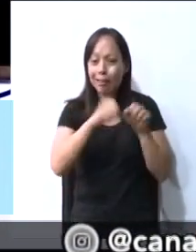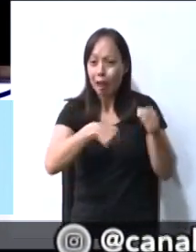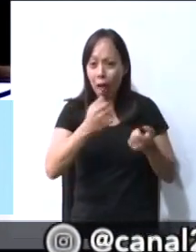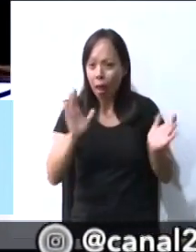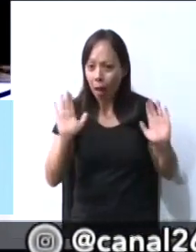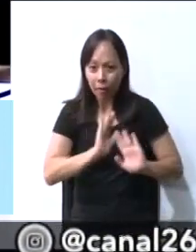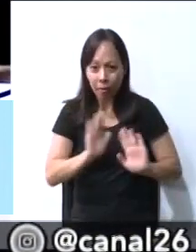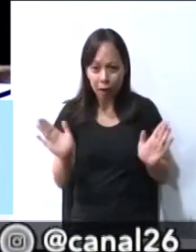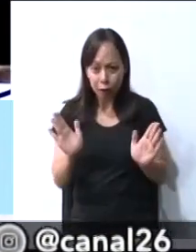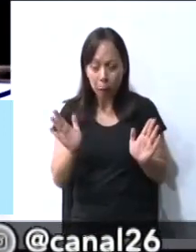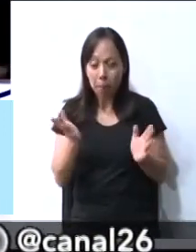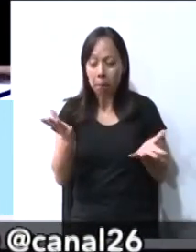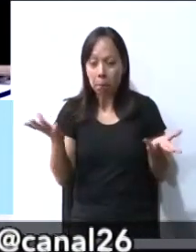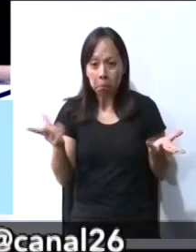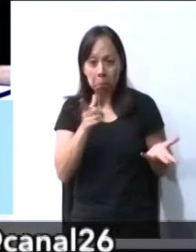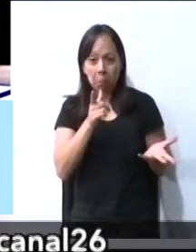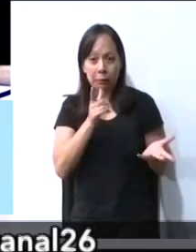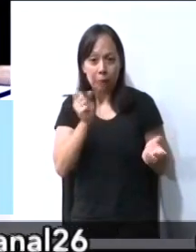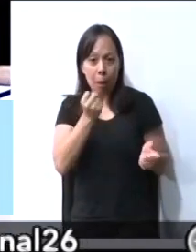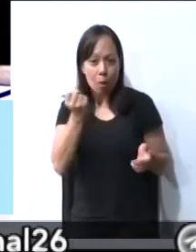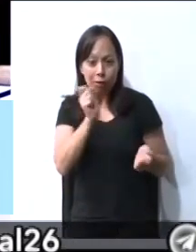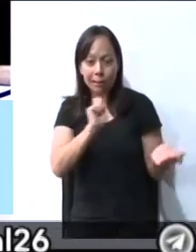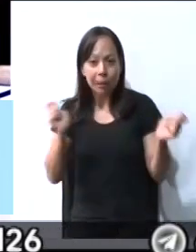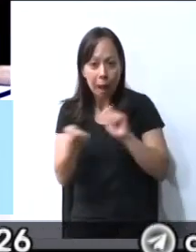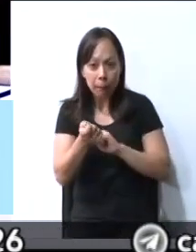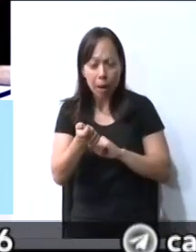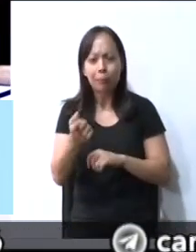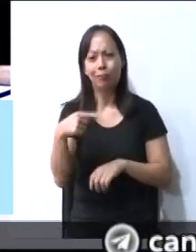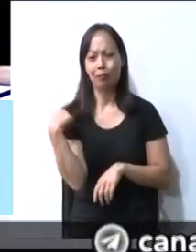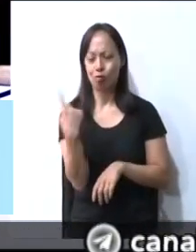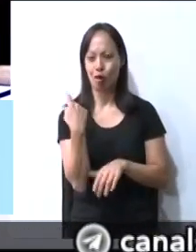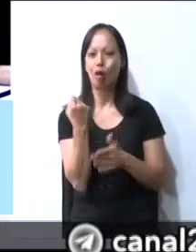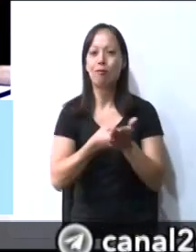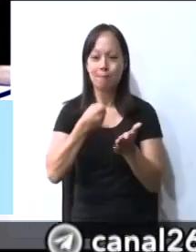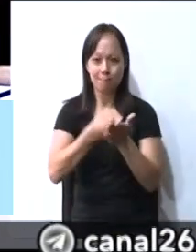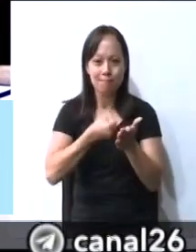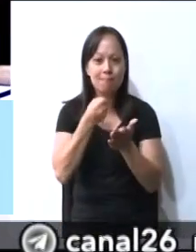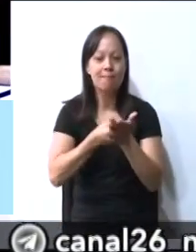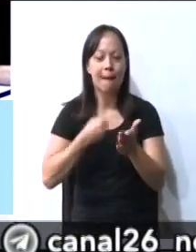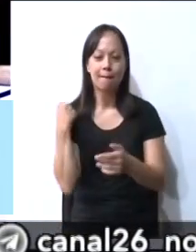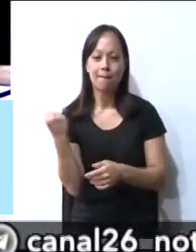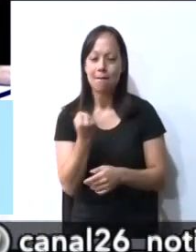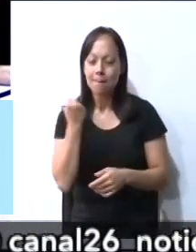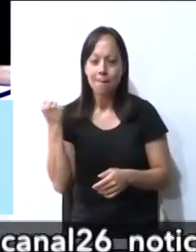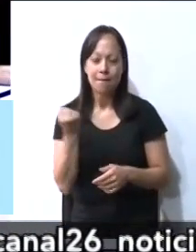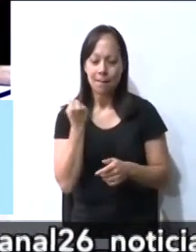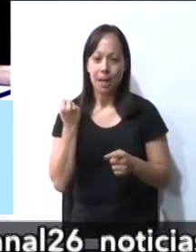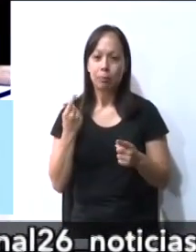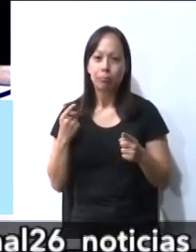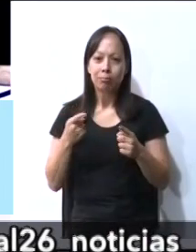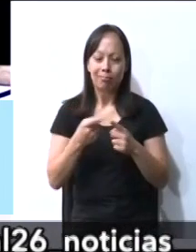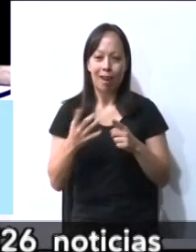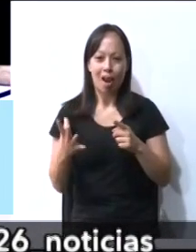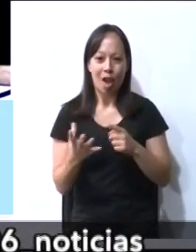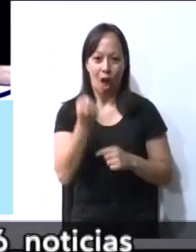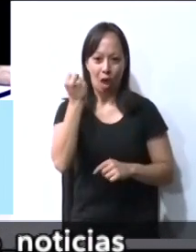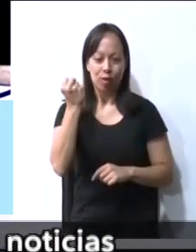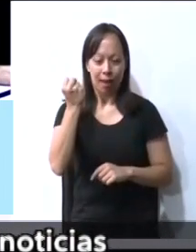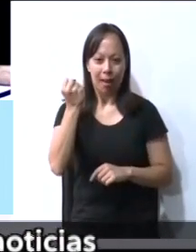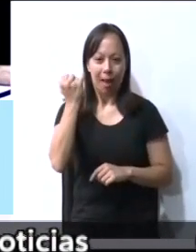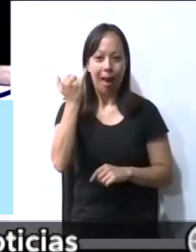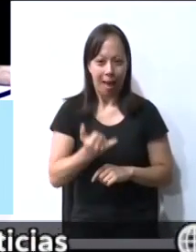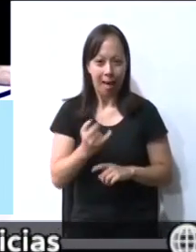Parecía imposible de cambiar, pero nos animamos y lo hicimos a fondo y para siempre. Diseñamos un plan y